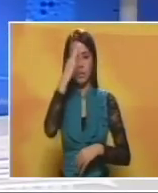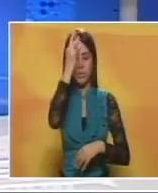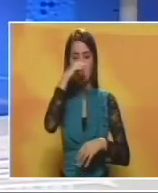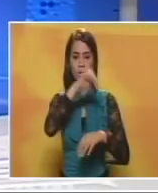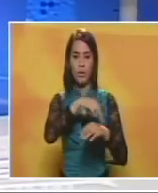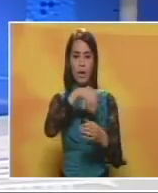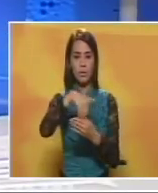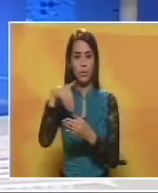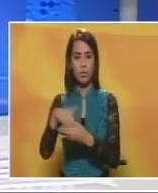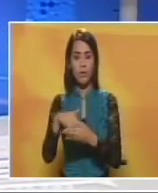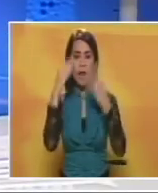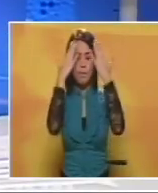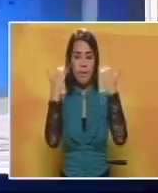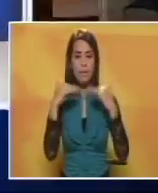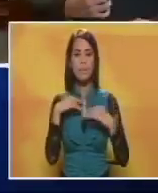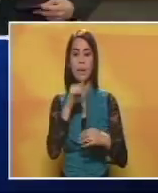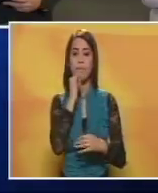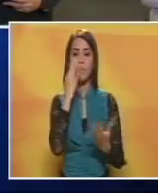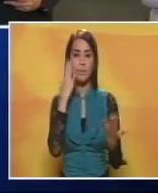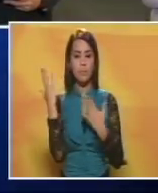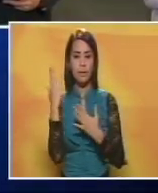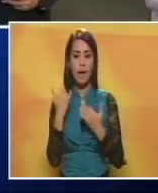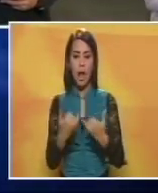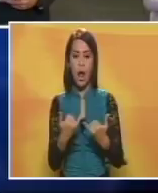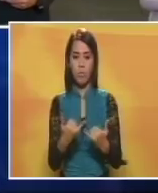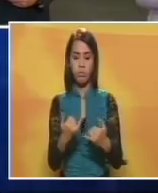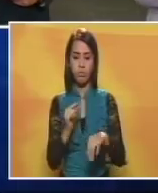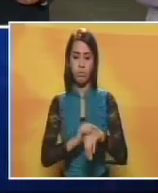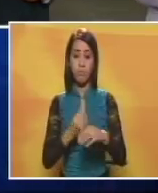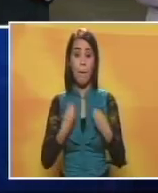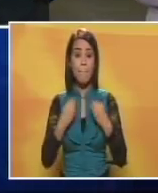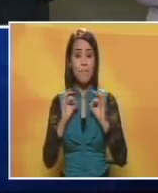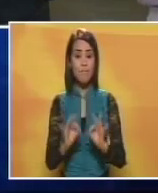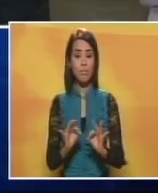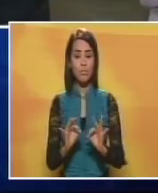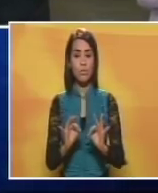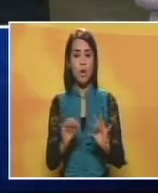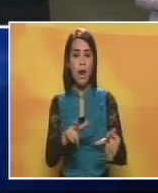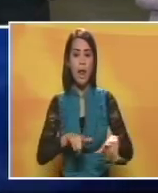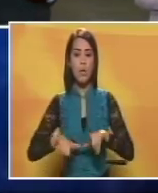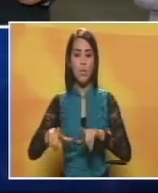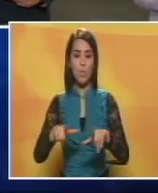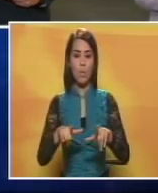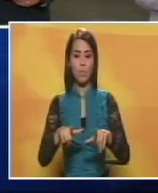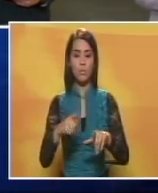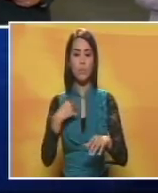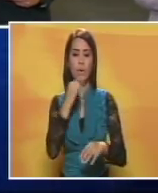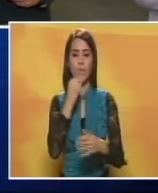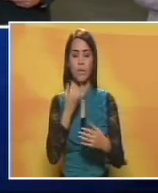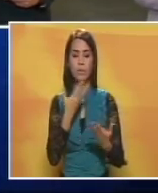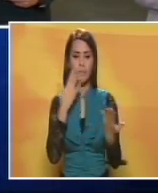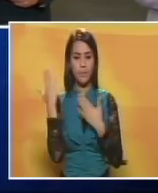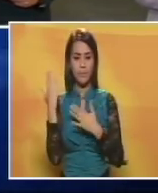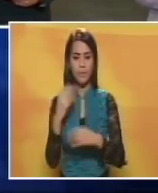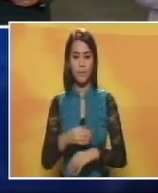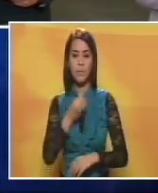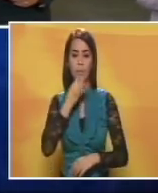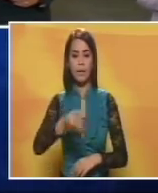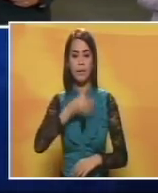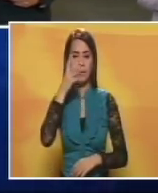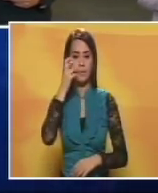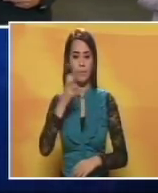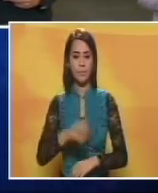Electoral, Tibisay Lucena, ofrece declaraciones. Manuel Covela se encuentra en vivo en la sede del Poder Electoral y nos amplía. Adelante, Manuel, buenas tardes, te